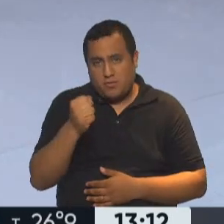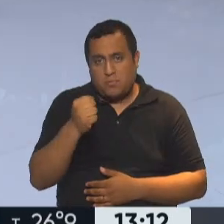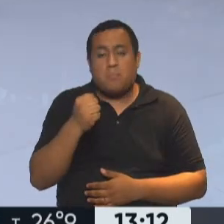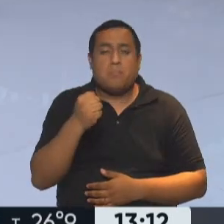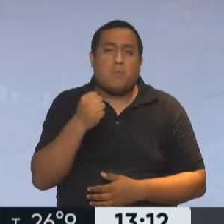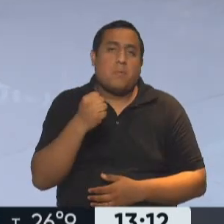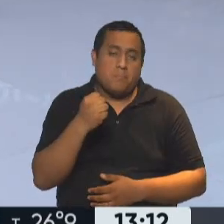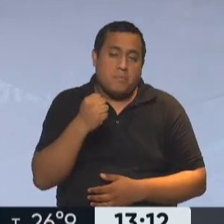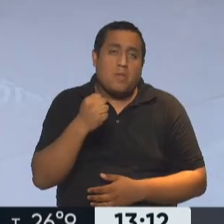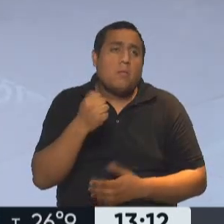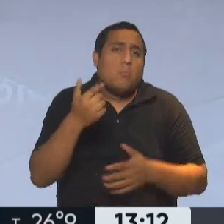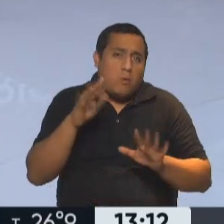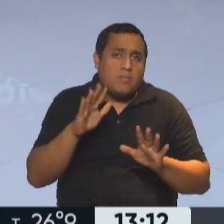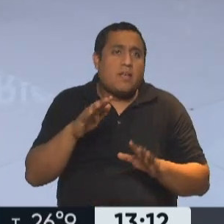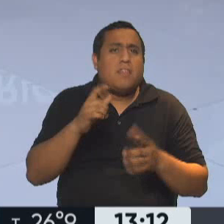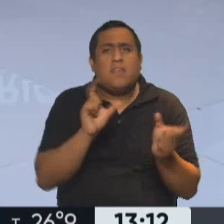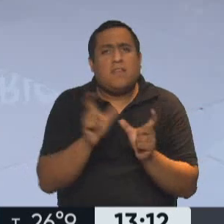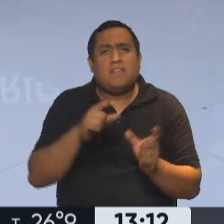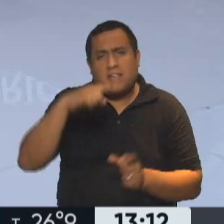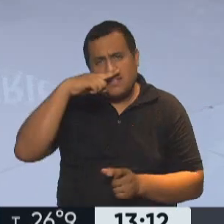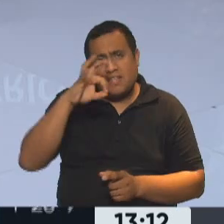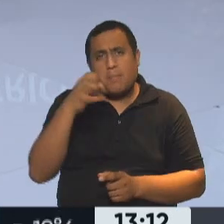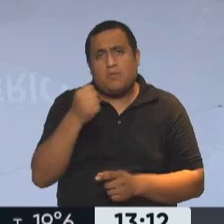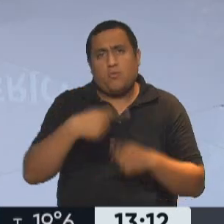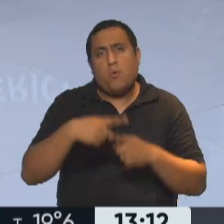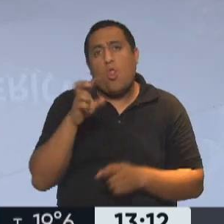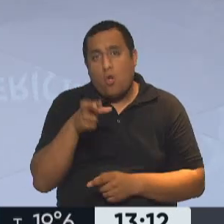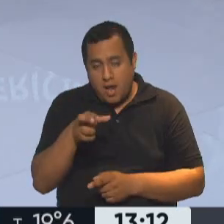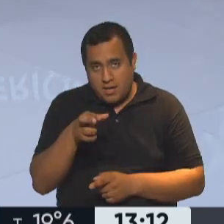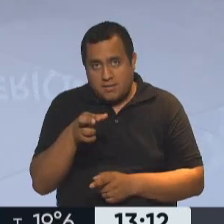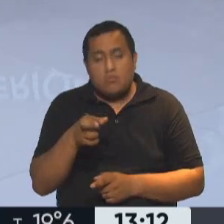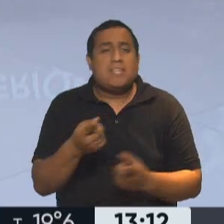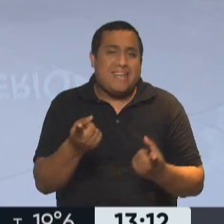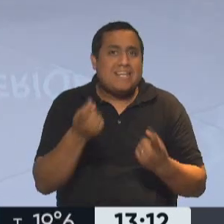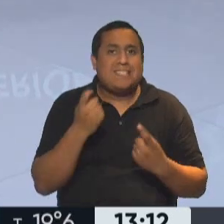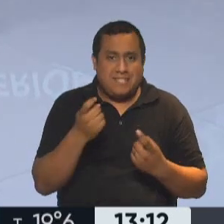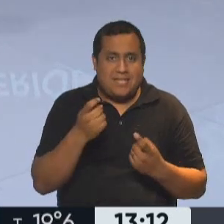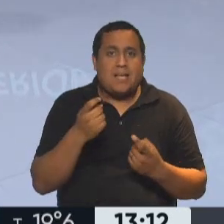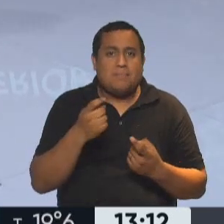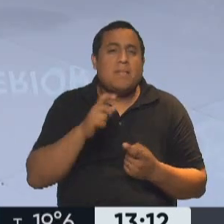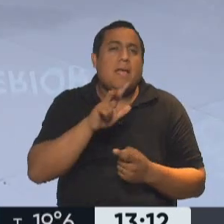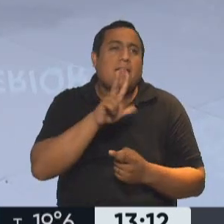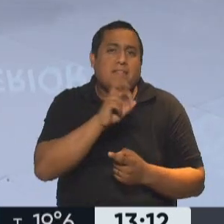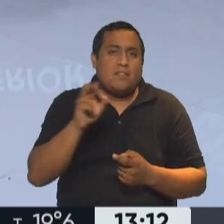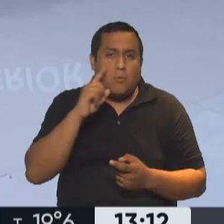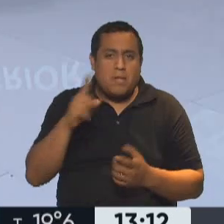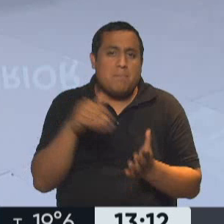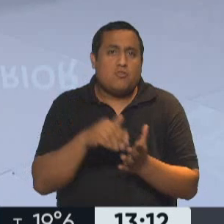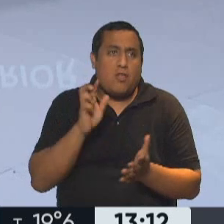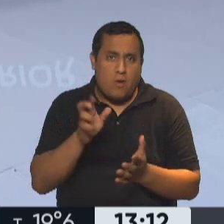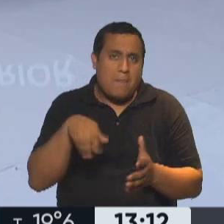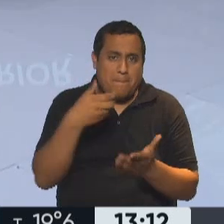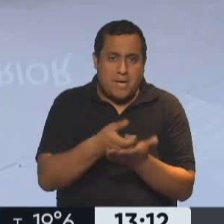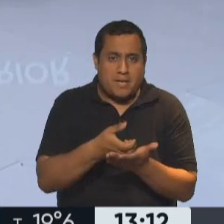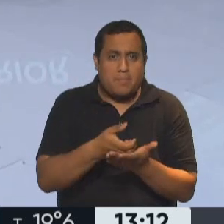dólar, que podría ser una diferencia de 70 pesos por dólar, tiene que emitir esos 300.000 millones. ¿Cuáles son las ventajas?